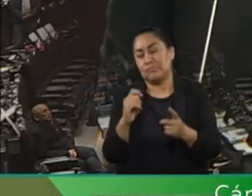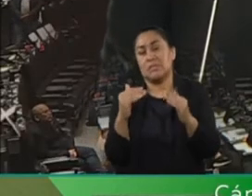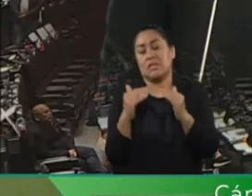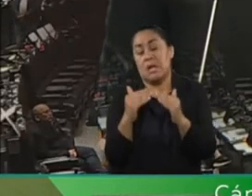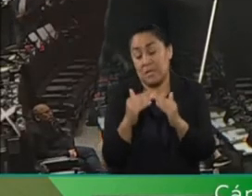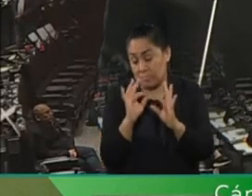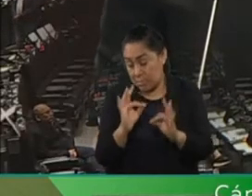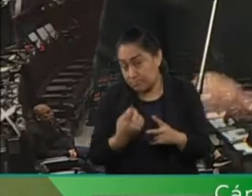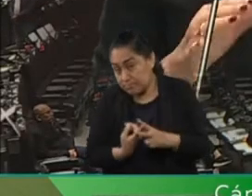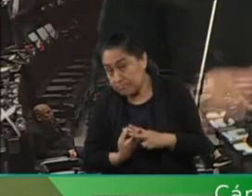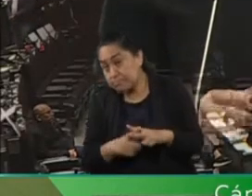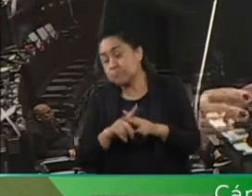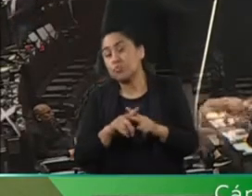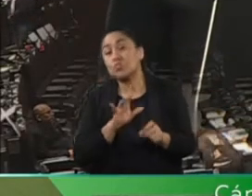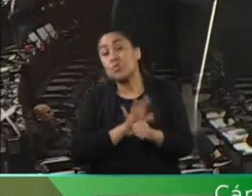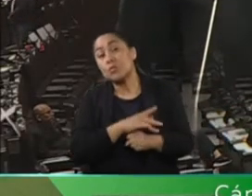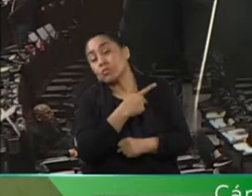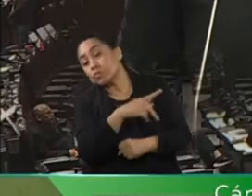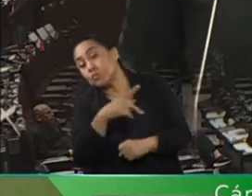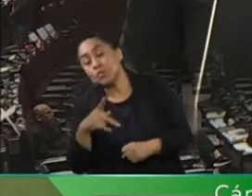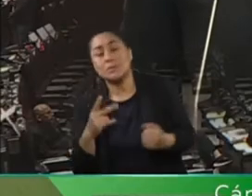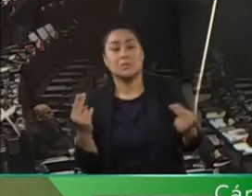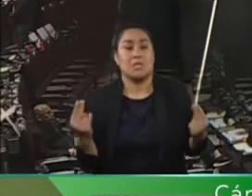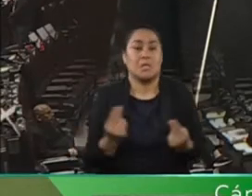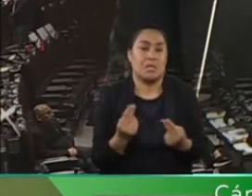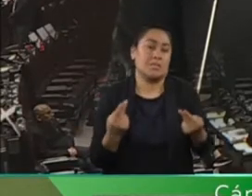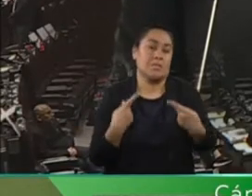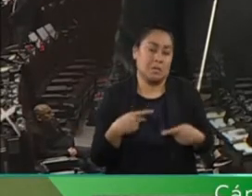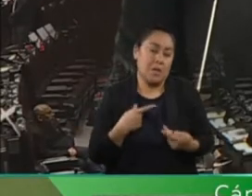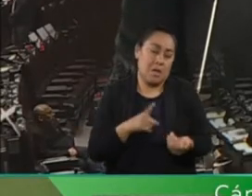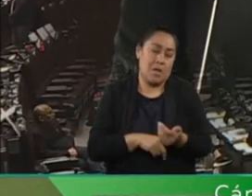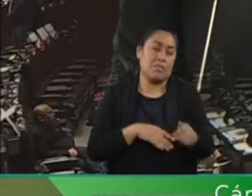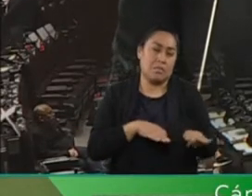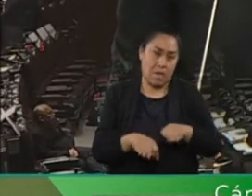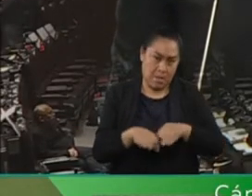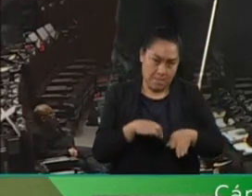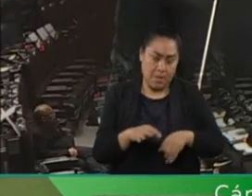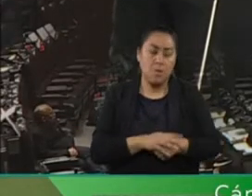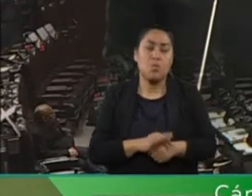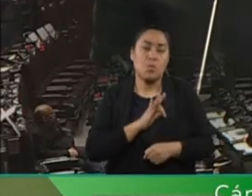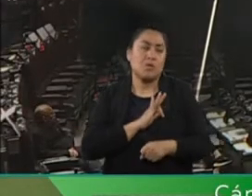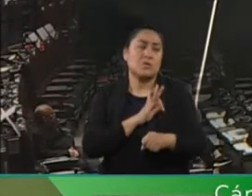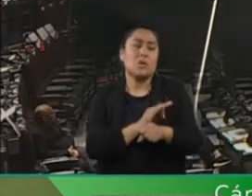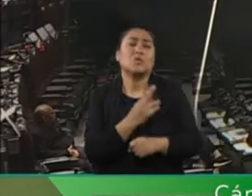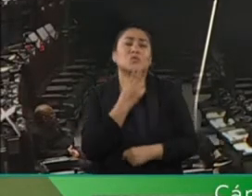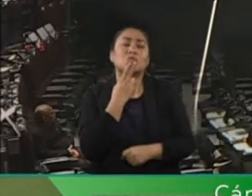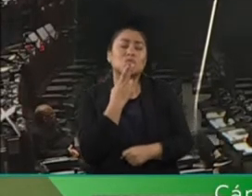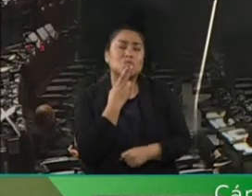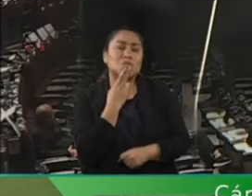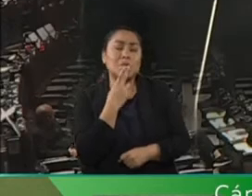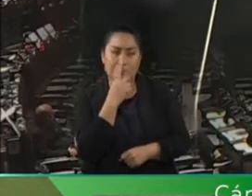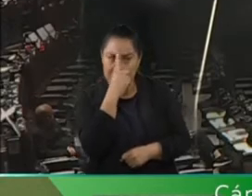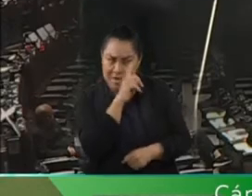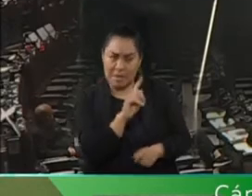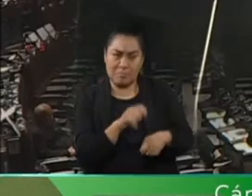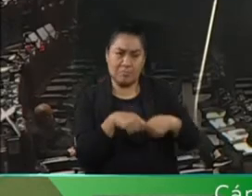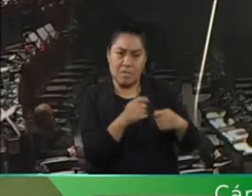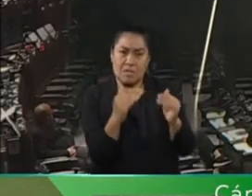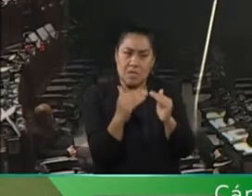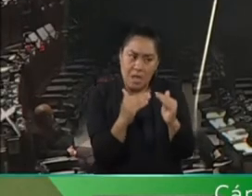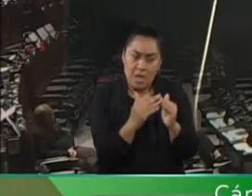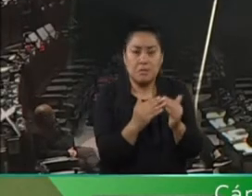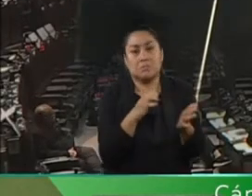partir de las necesidades actuales de las personas trabajadoras, ampliando sus beneficios con nuevas formas de acceso a la vivienda, como